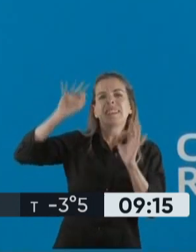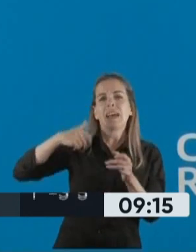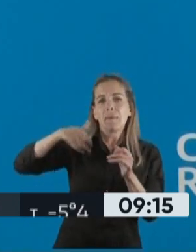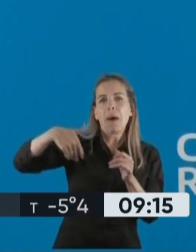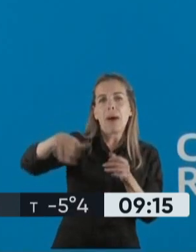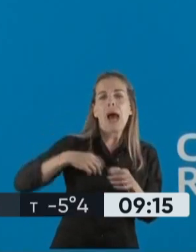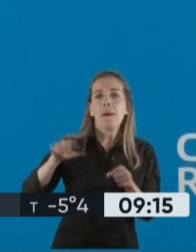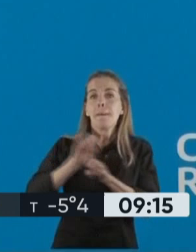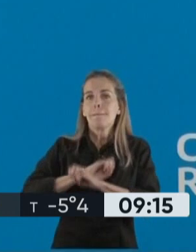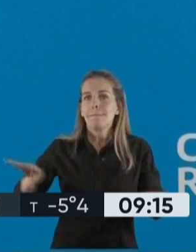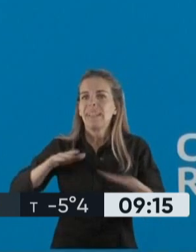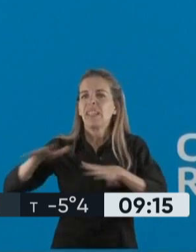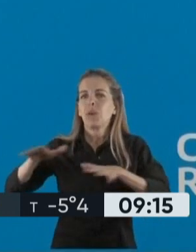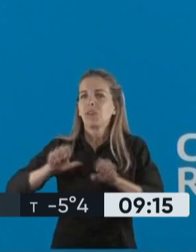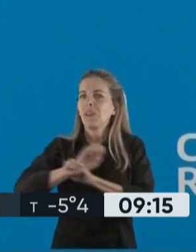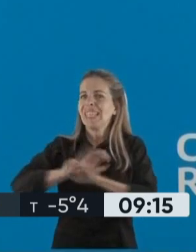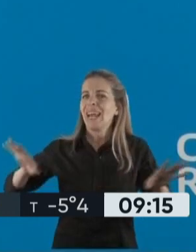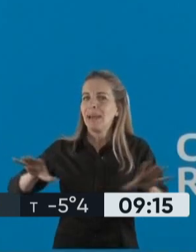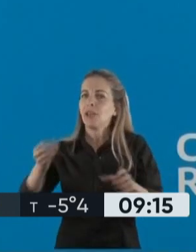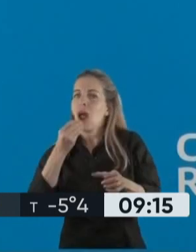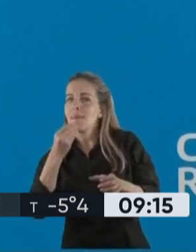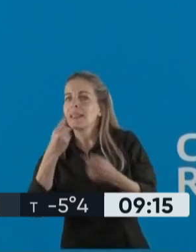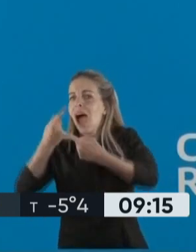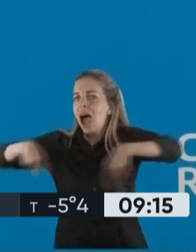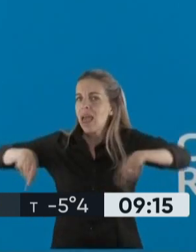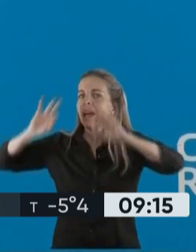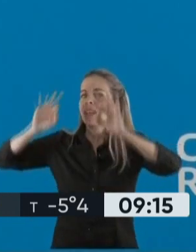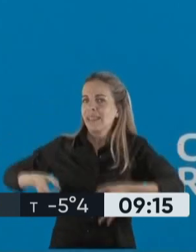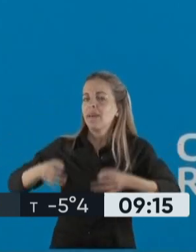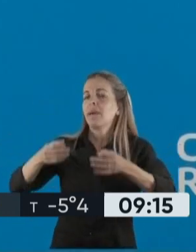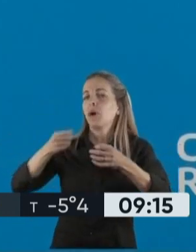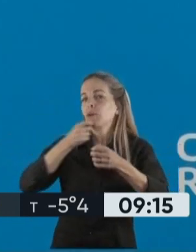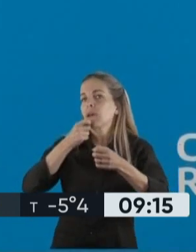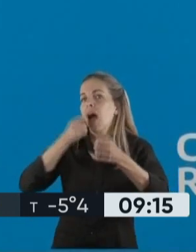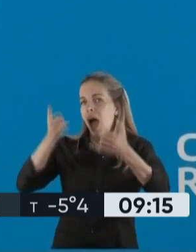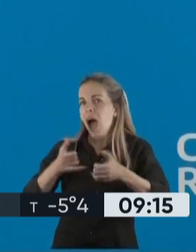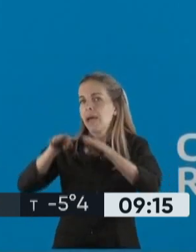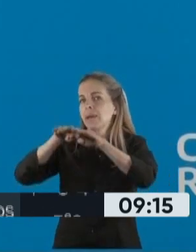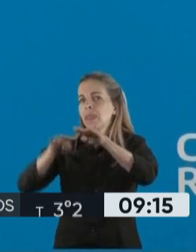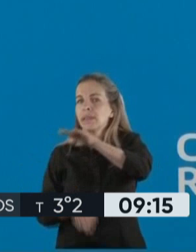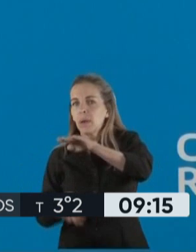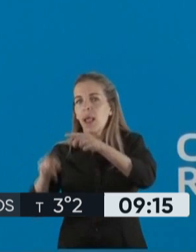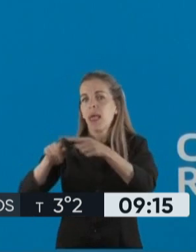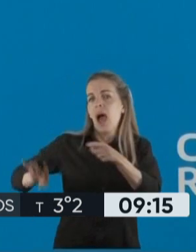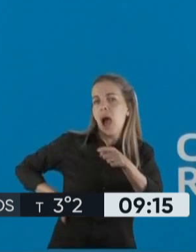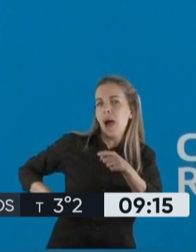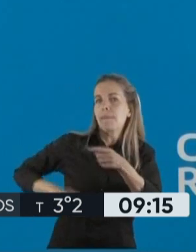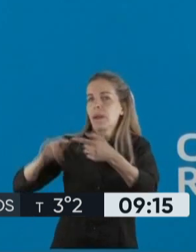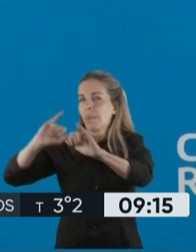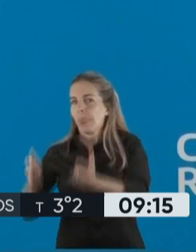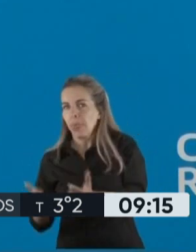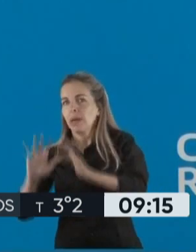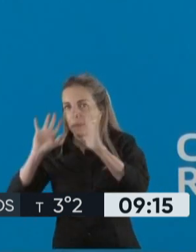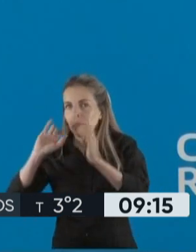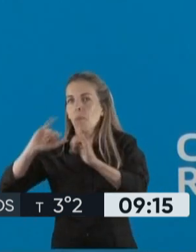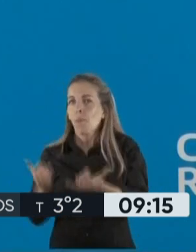catástrofe alimentaria es un eufemismo para decir que va a haber más desigualdad, va a haber hambruna, va a haber desnutrición, sobre todo en los